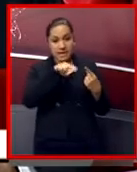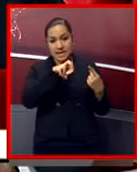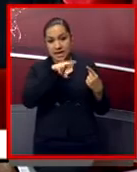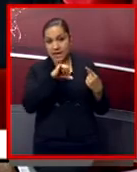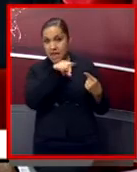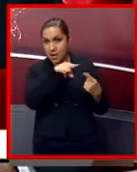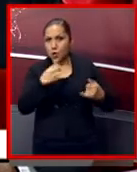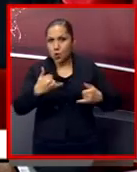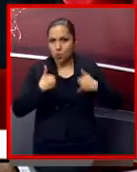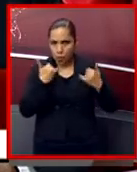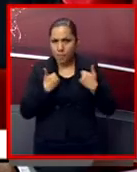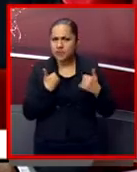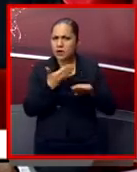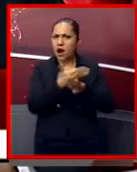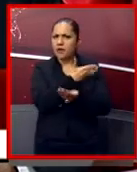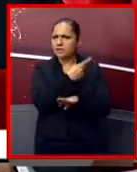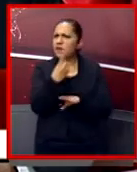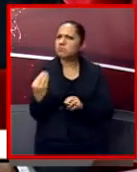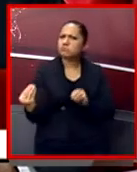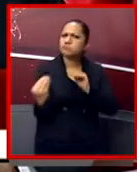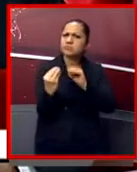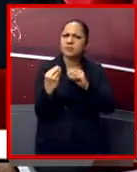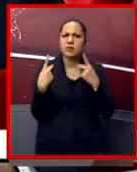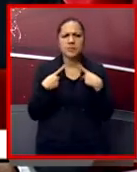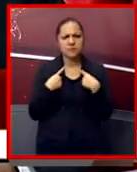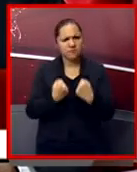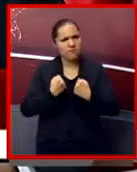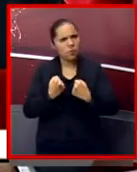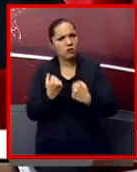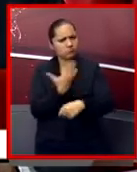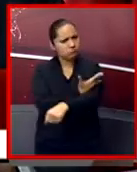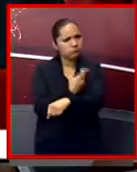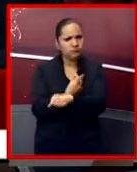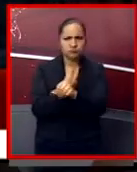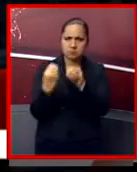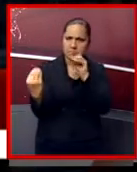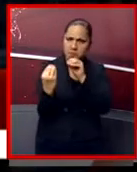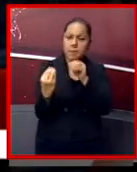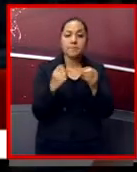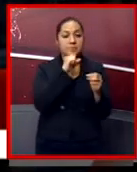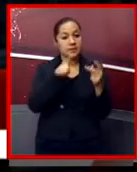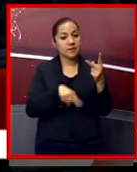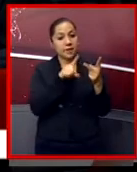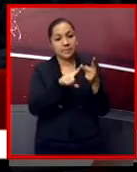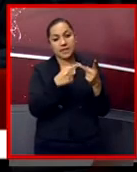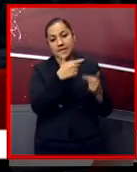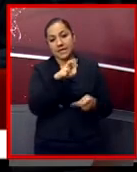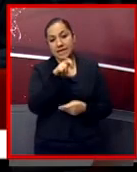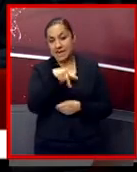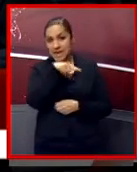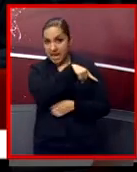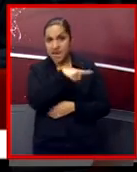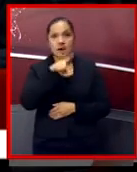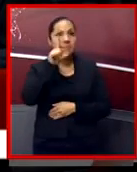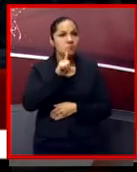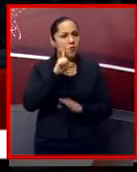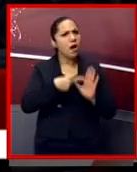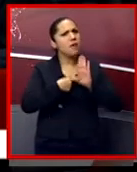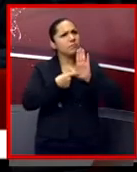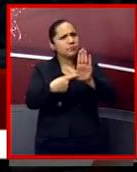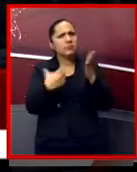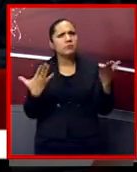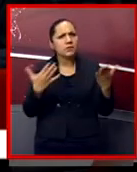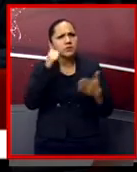honestidad, frente a cualquiera. La otra, una mujer que demostró que sí se pueden romper